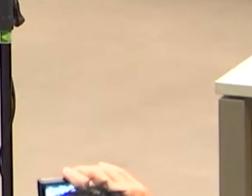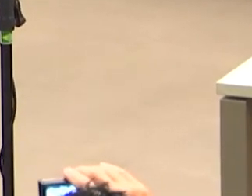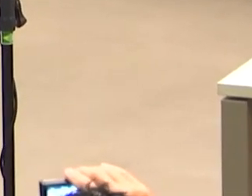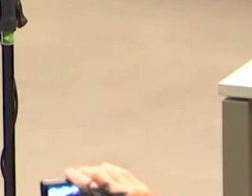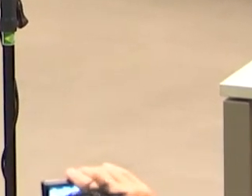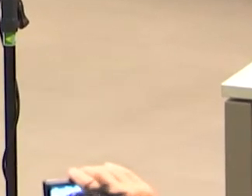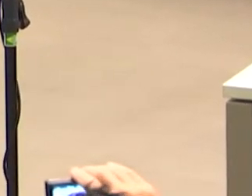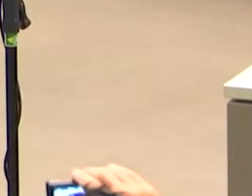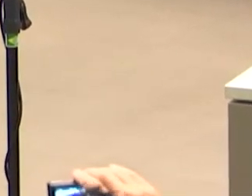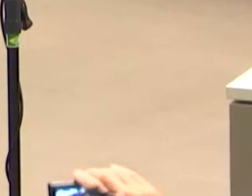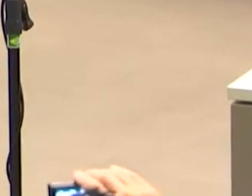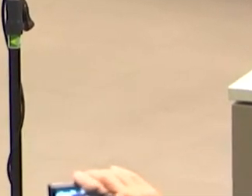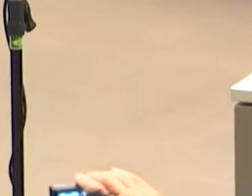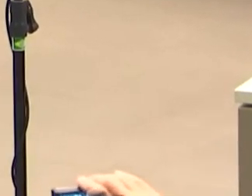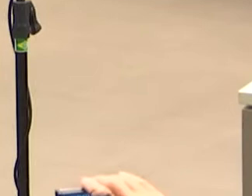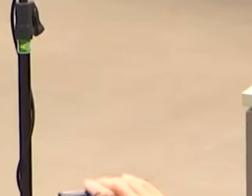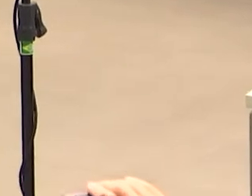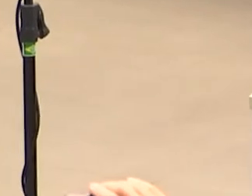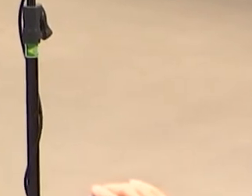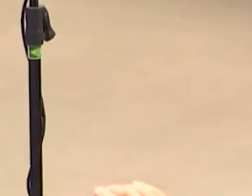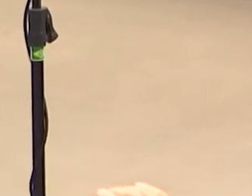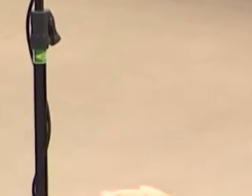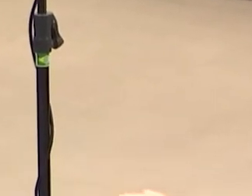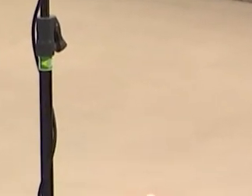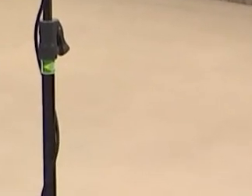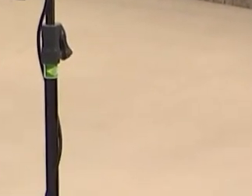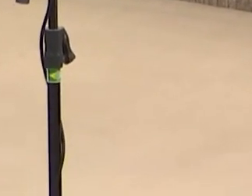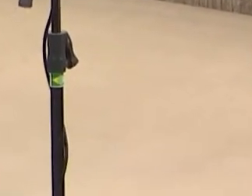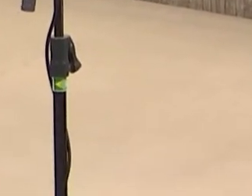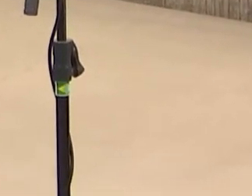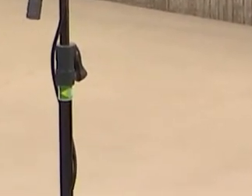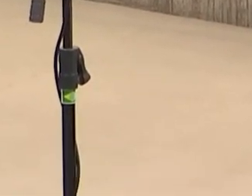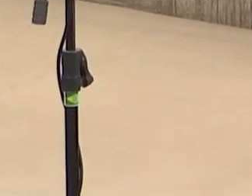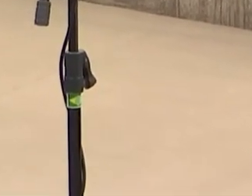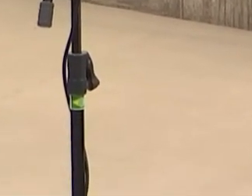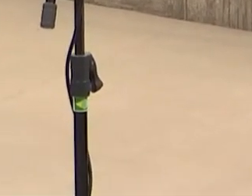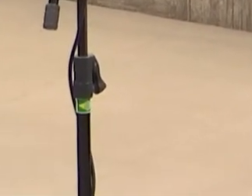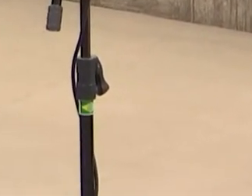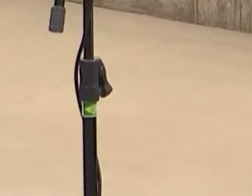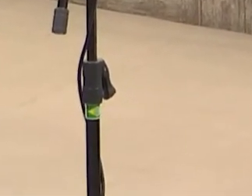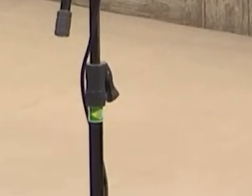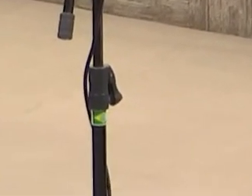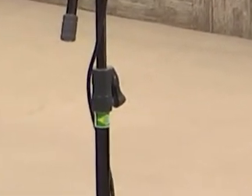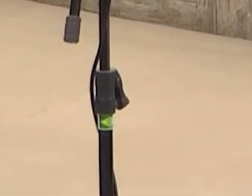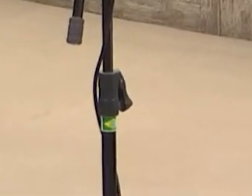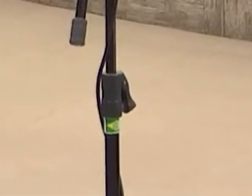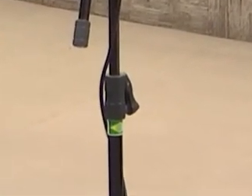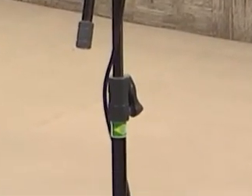Aleluya.